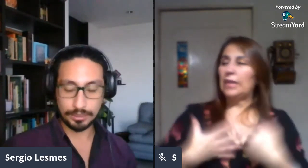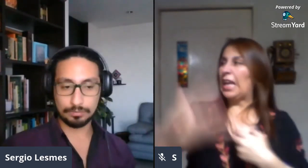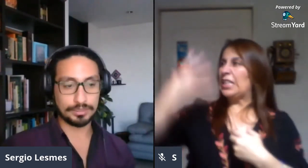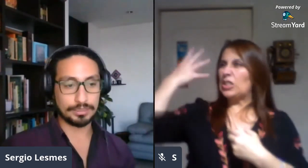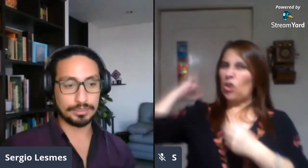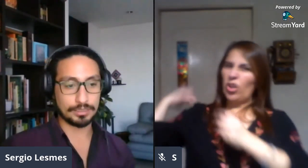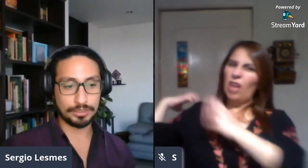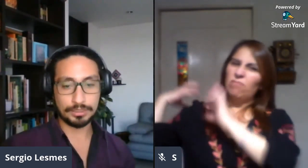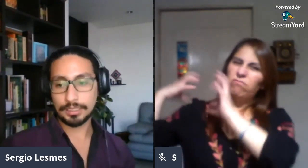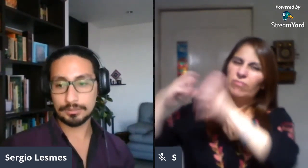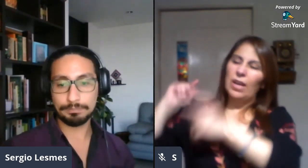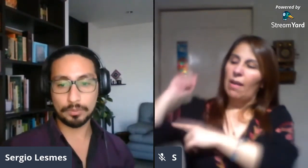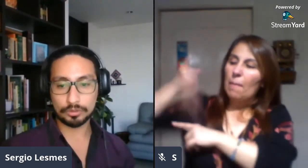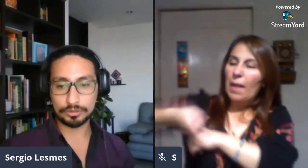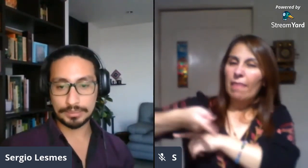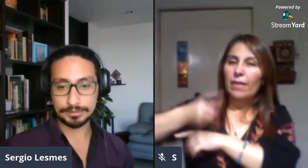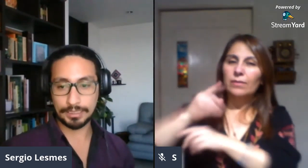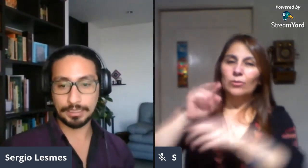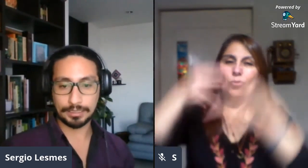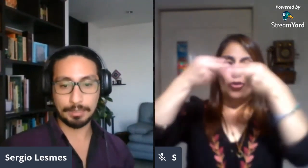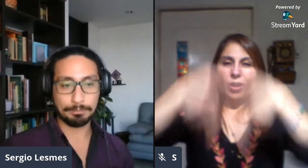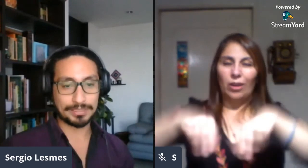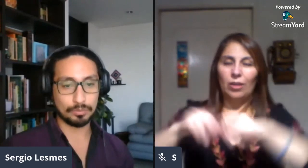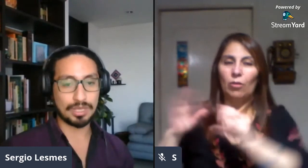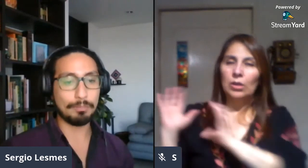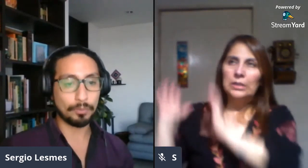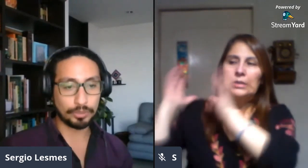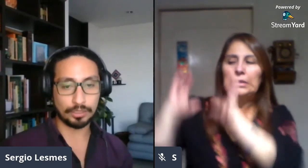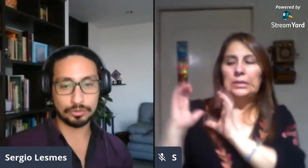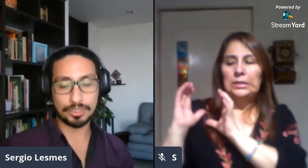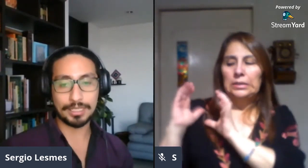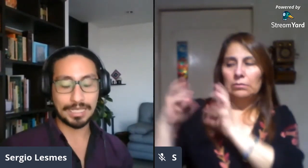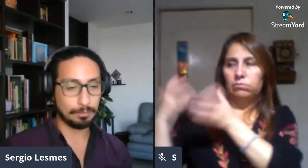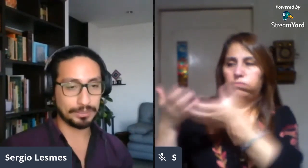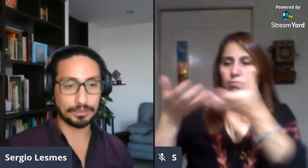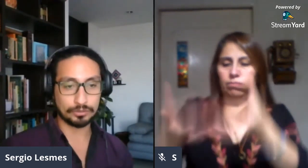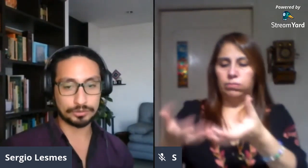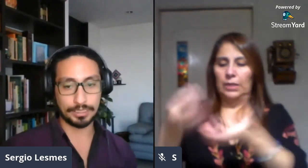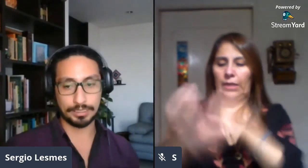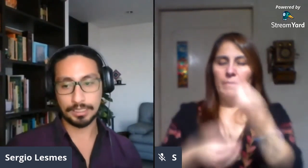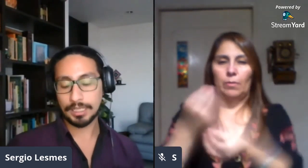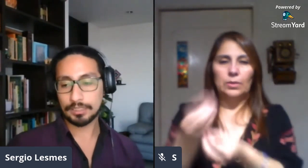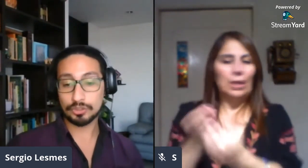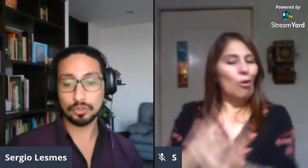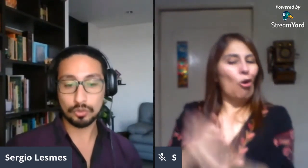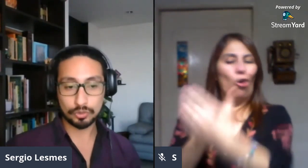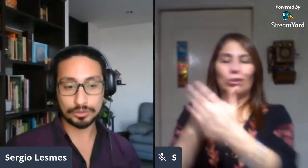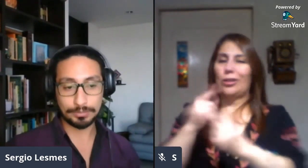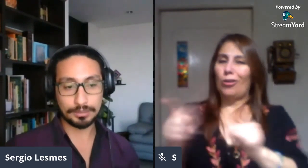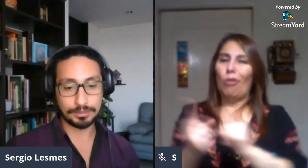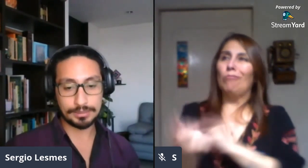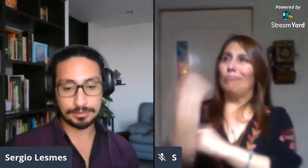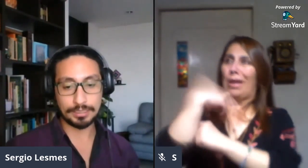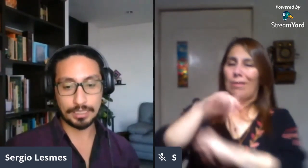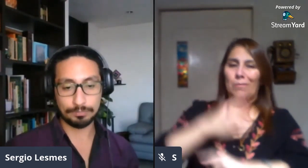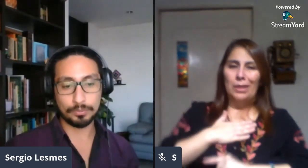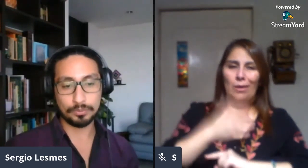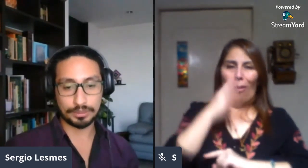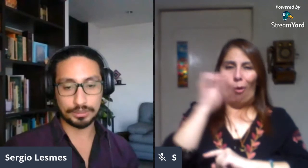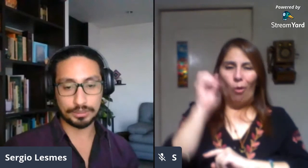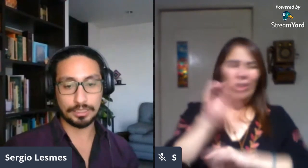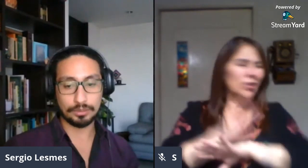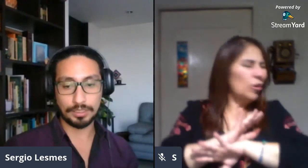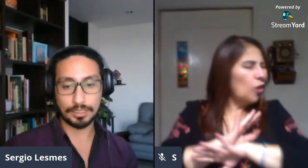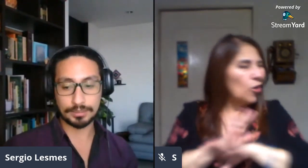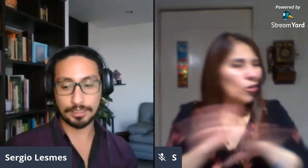como decía Sonia, que es muy importante que empecemos a oponernos radicalmente contra él. Entonces yo también insistiría en un punto